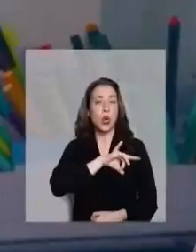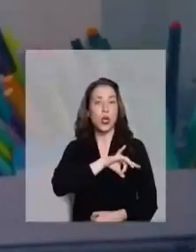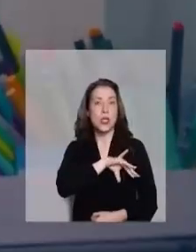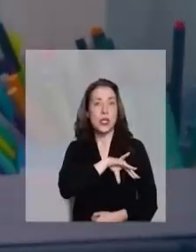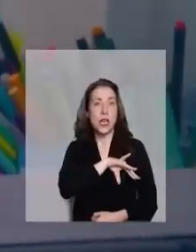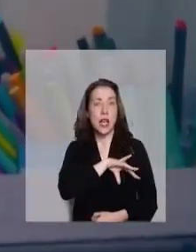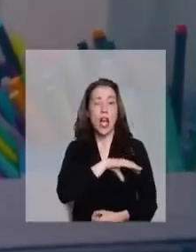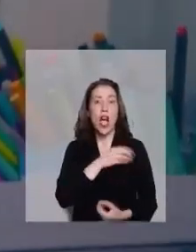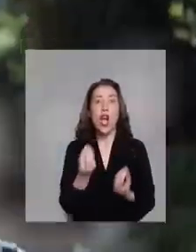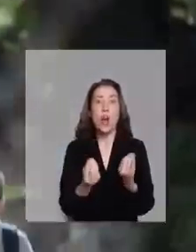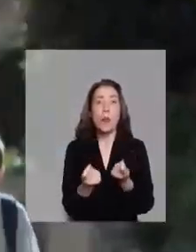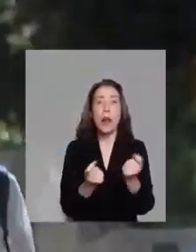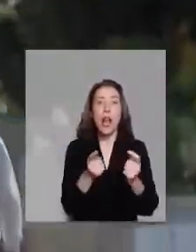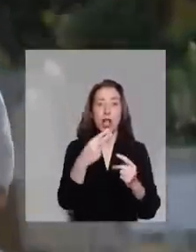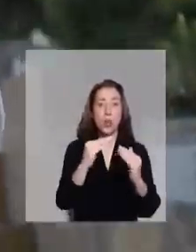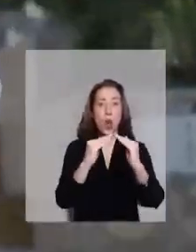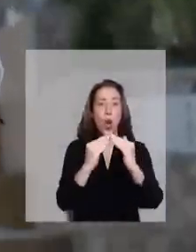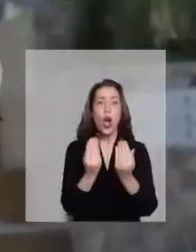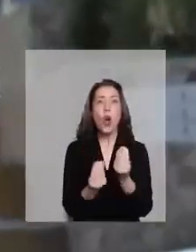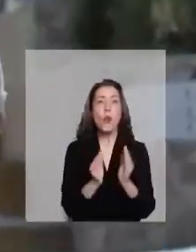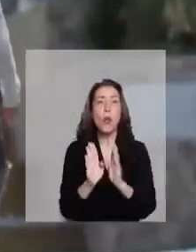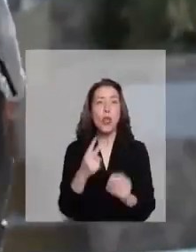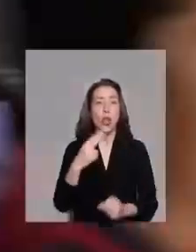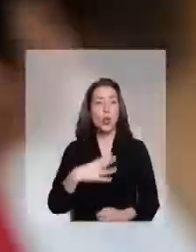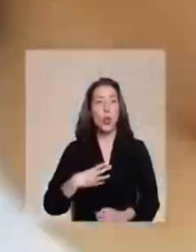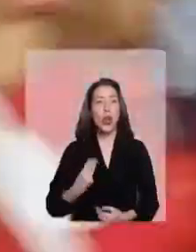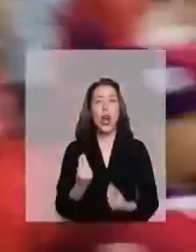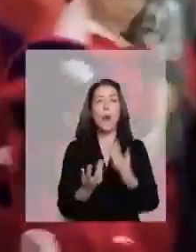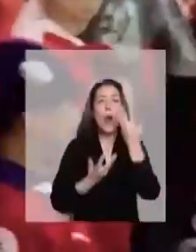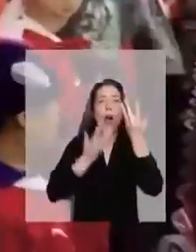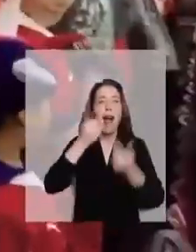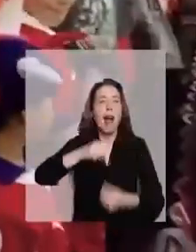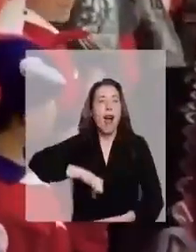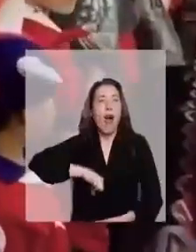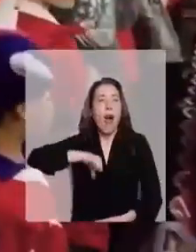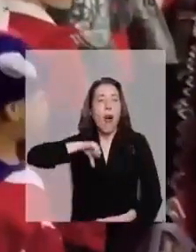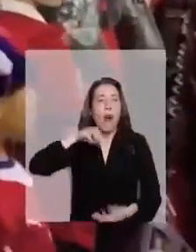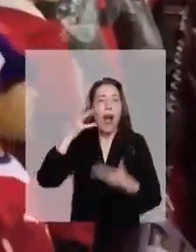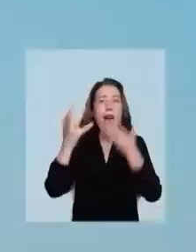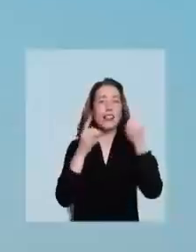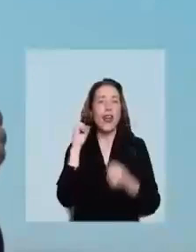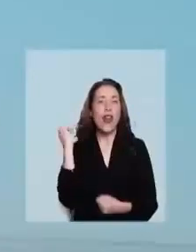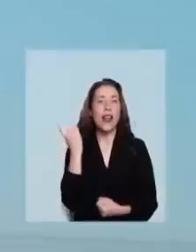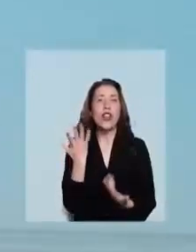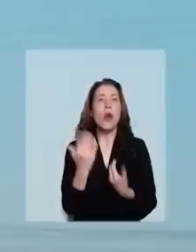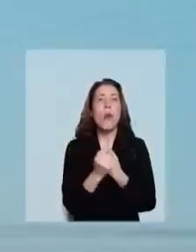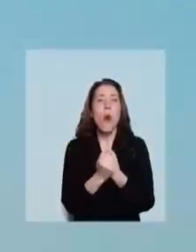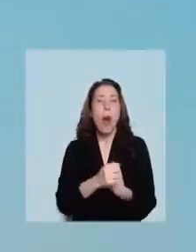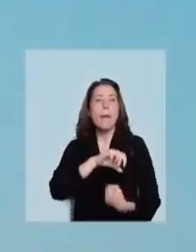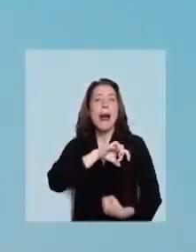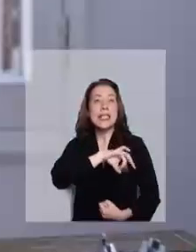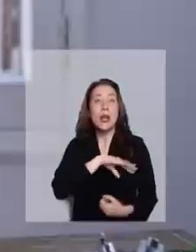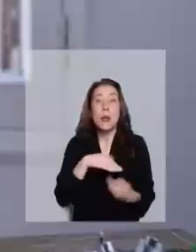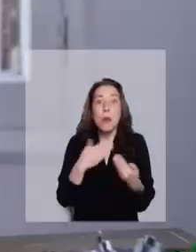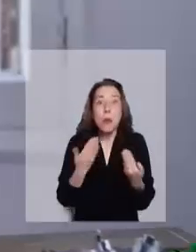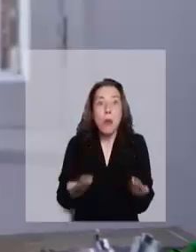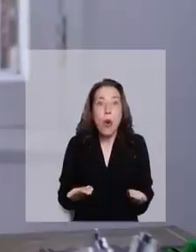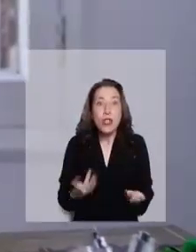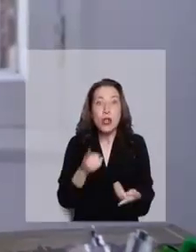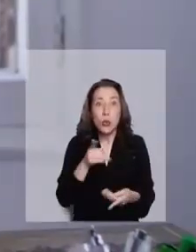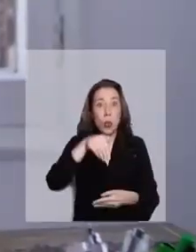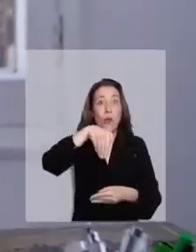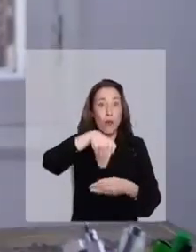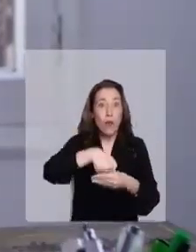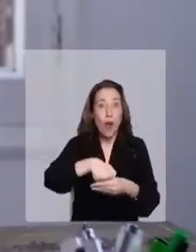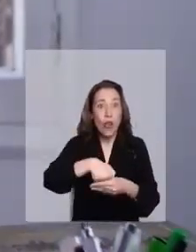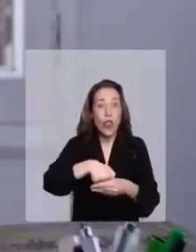Chile. Es como manejas tu hogar, es como cuidas a tus hijos, es como cantas con orgullo el himno, es como amas a Chile. Por eso